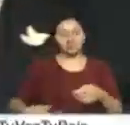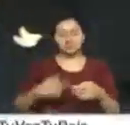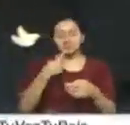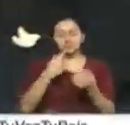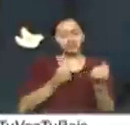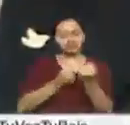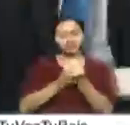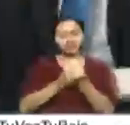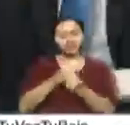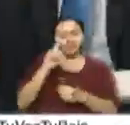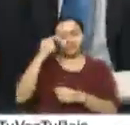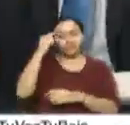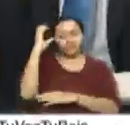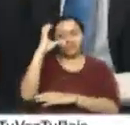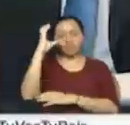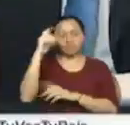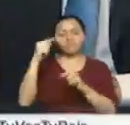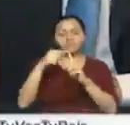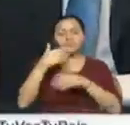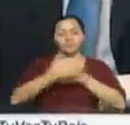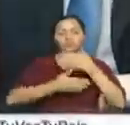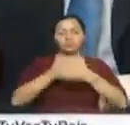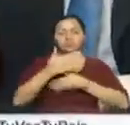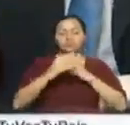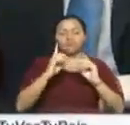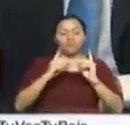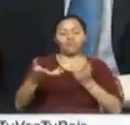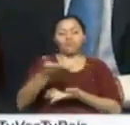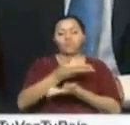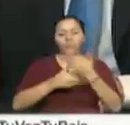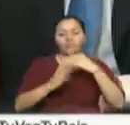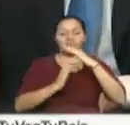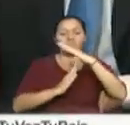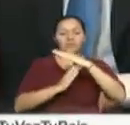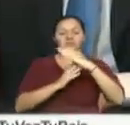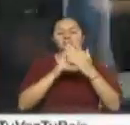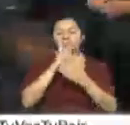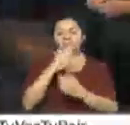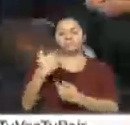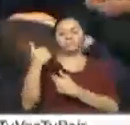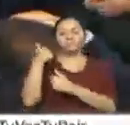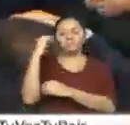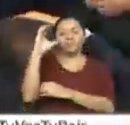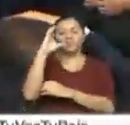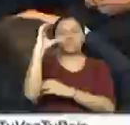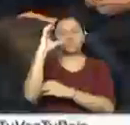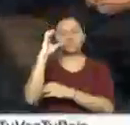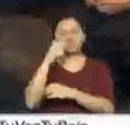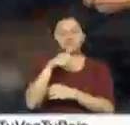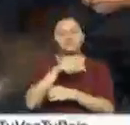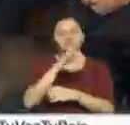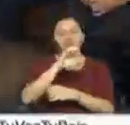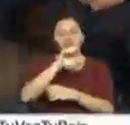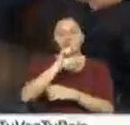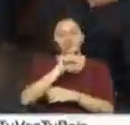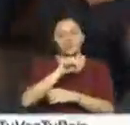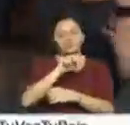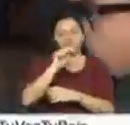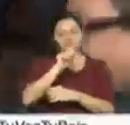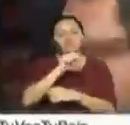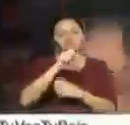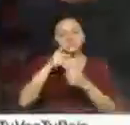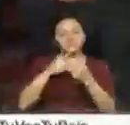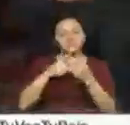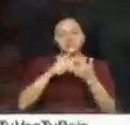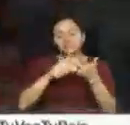al gobierno colombiano en el proceso de diálogos de paz que lleva a Colombia con el Ejército de Liberación Nacional, la